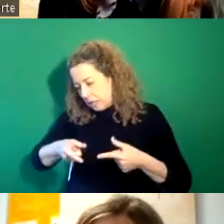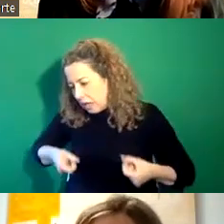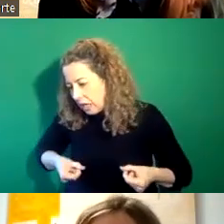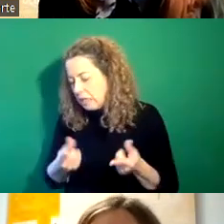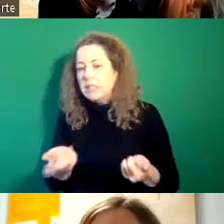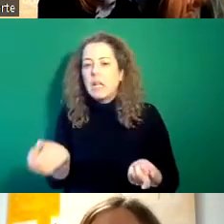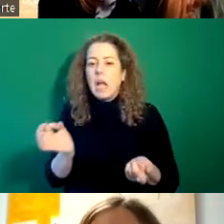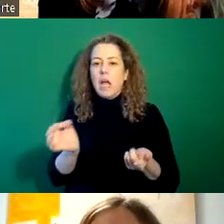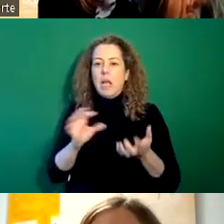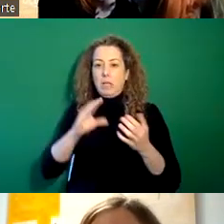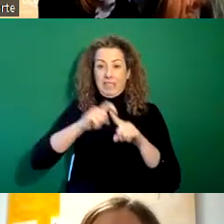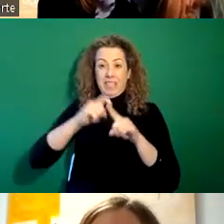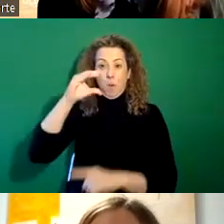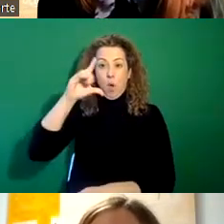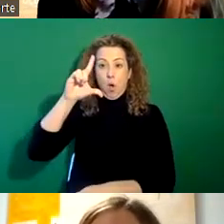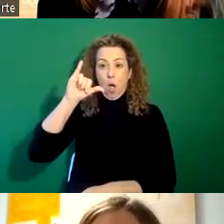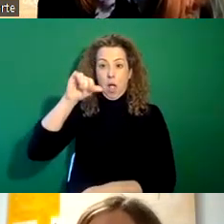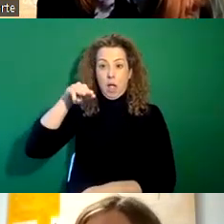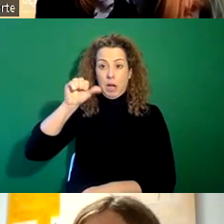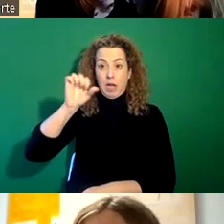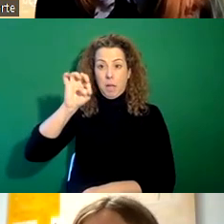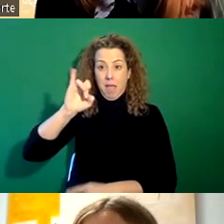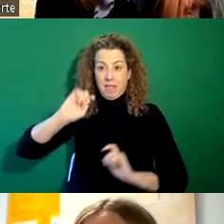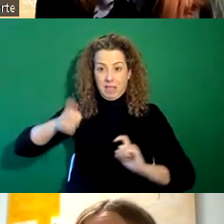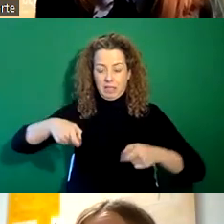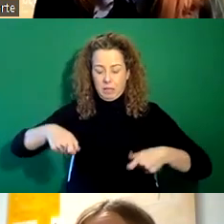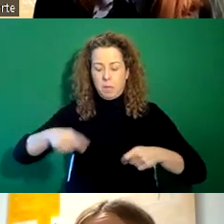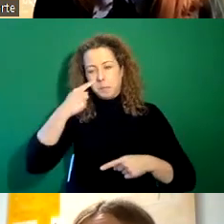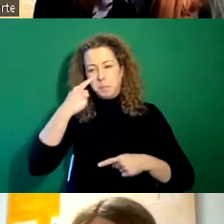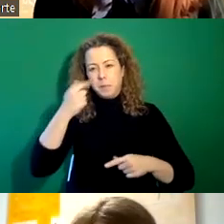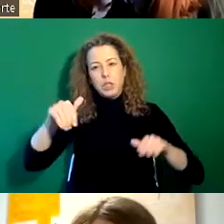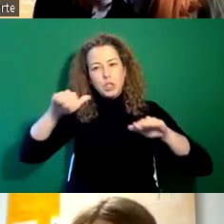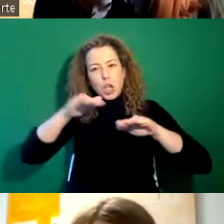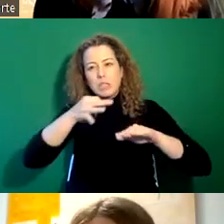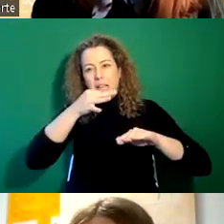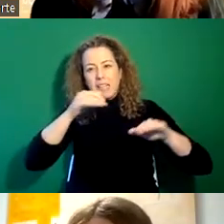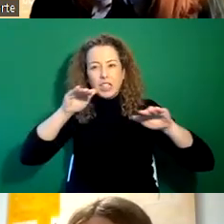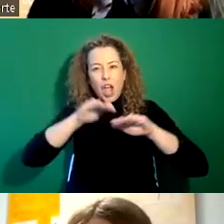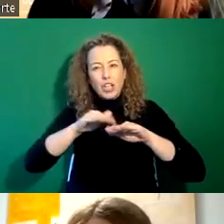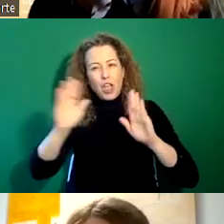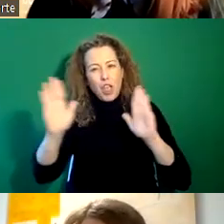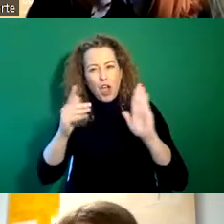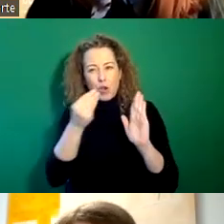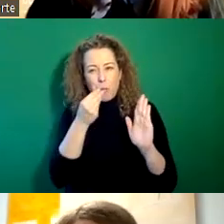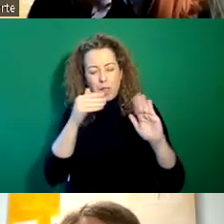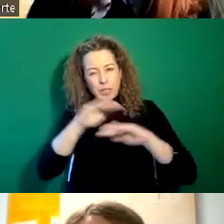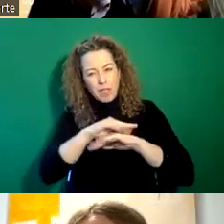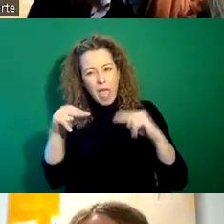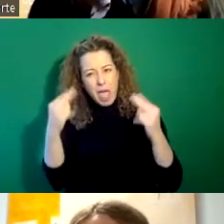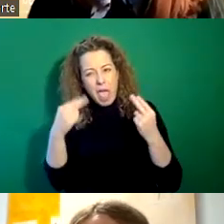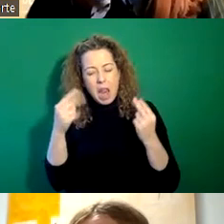ejemplo, climatis, vimos que a la tarde-noche pues, y en las horas de la comida fundamentalmente y